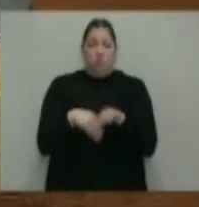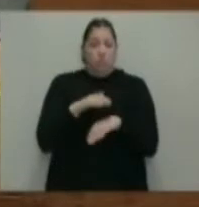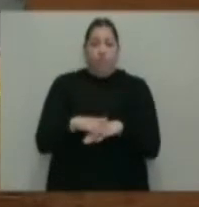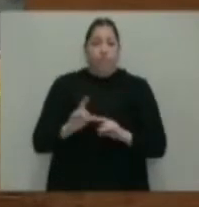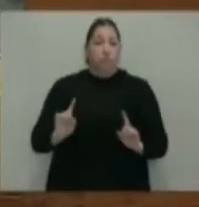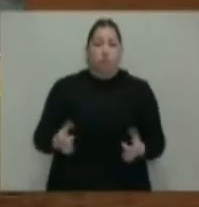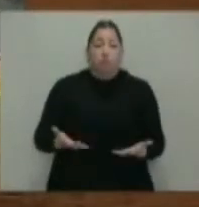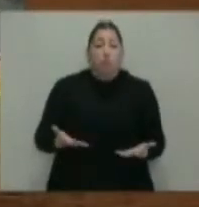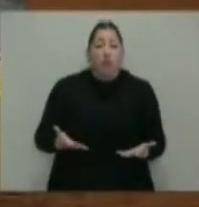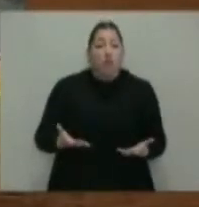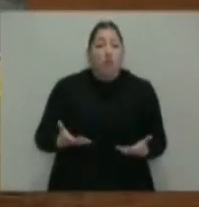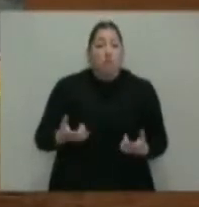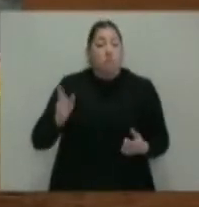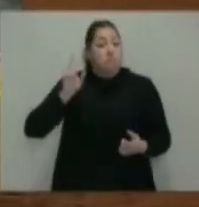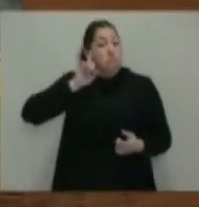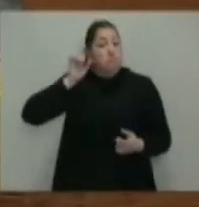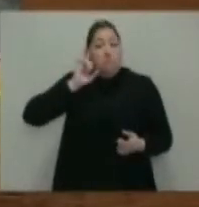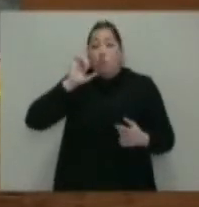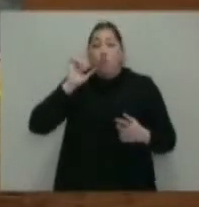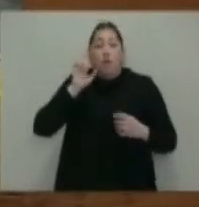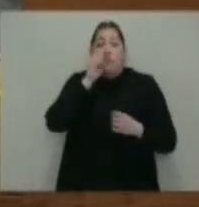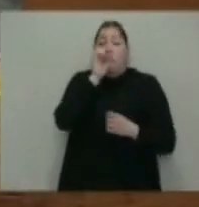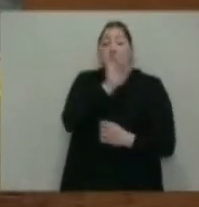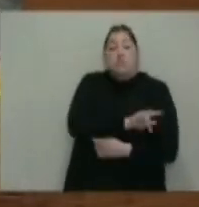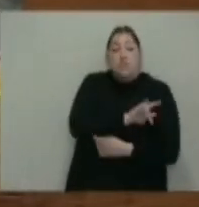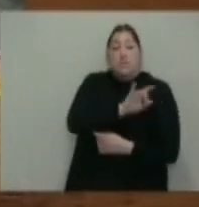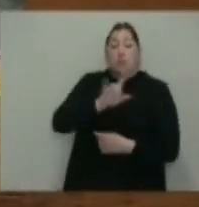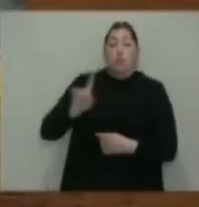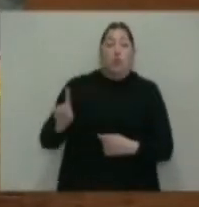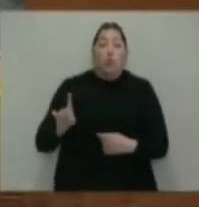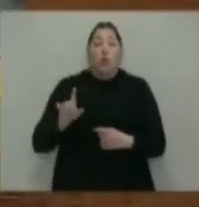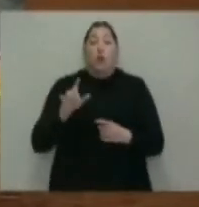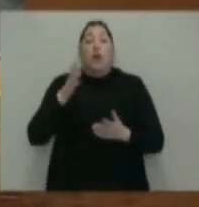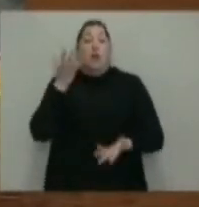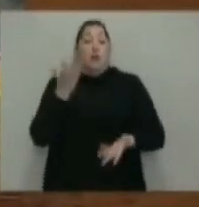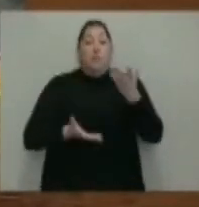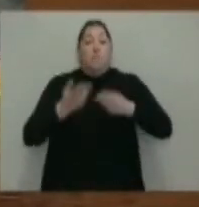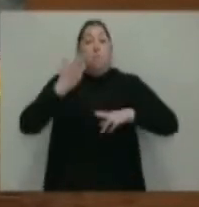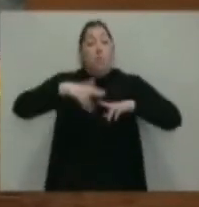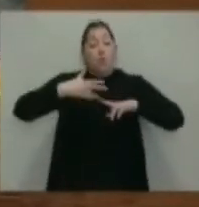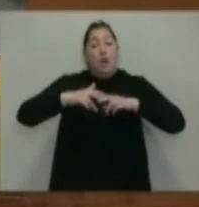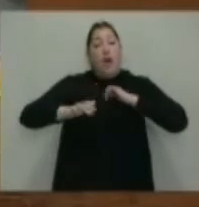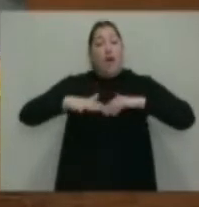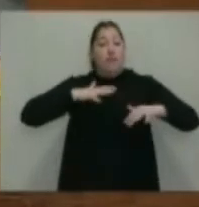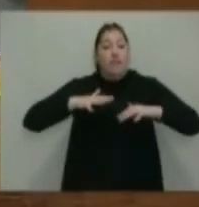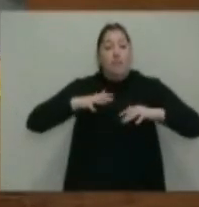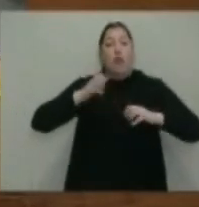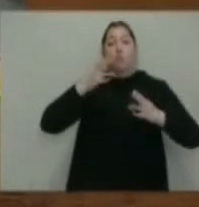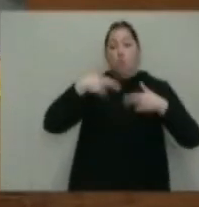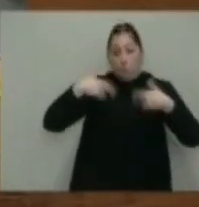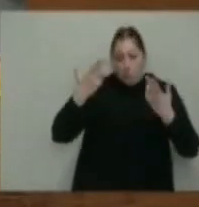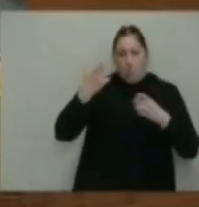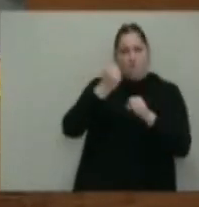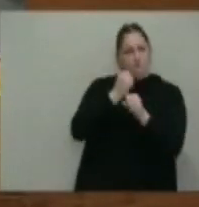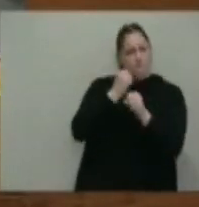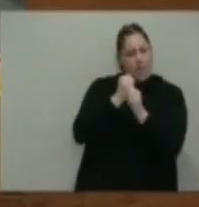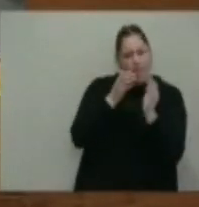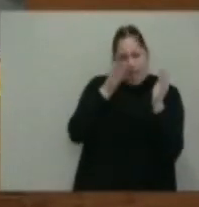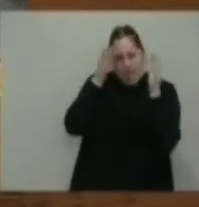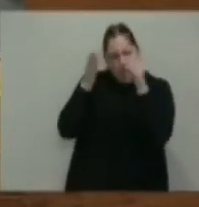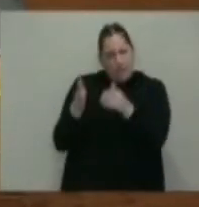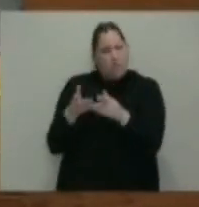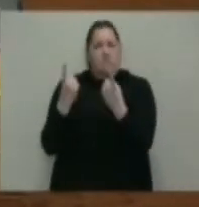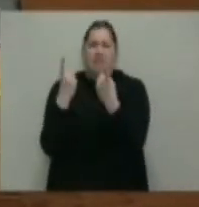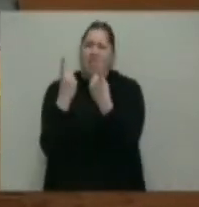lo desconocemos absolutamente. Pero es que, además, la evaluación de las políticas activas públicas de empleo se hará más necesaria